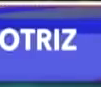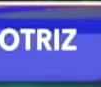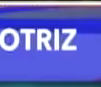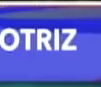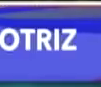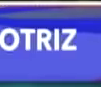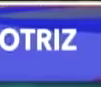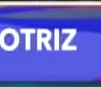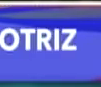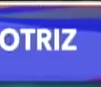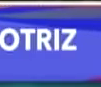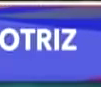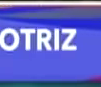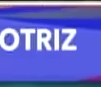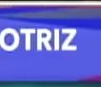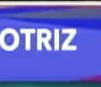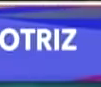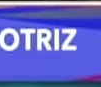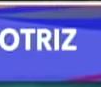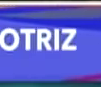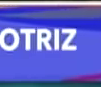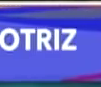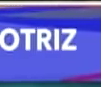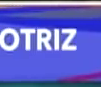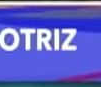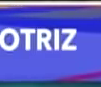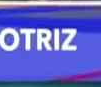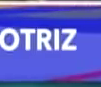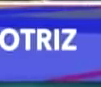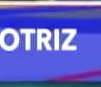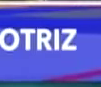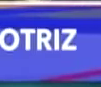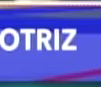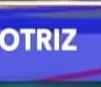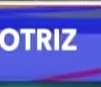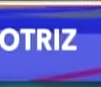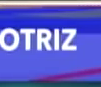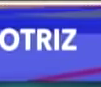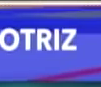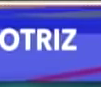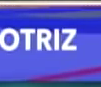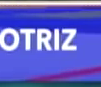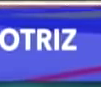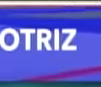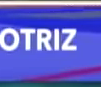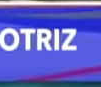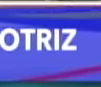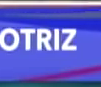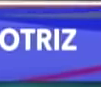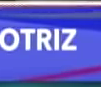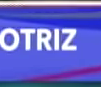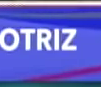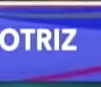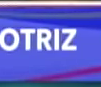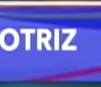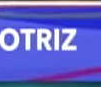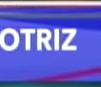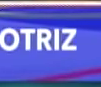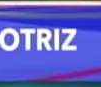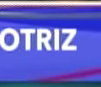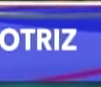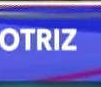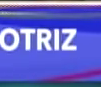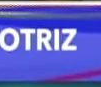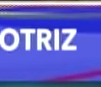210 mil vehículos al año. Que vengan a renovar el parque automotor todos los años. Producidos en Venezuela,